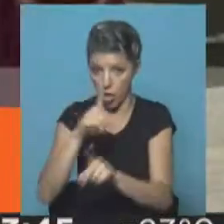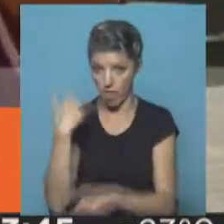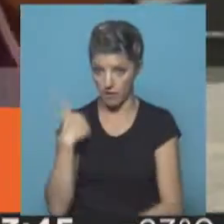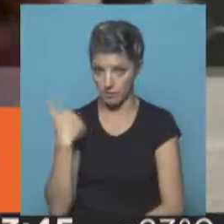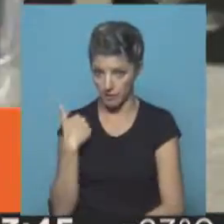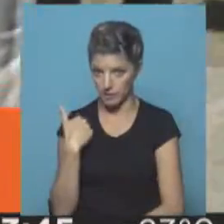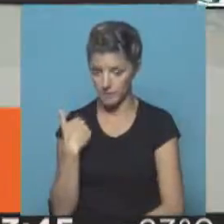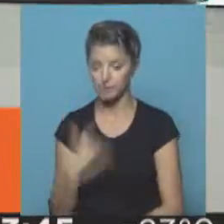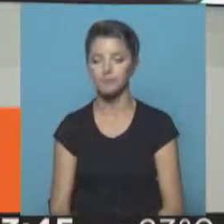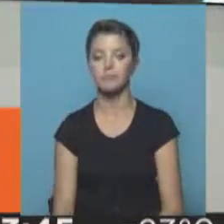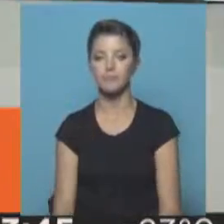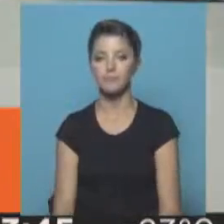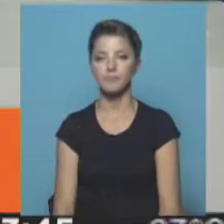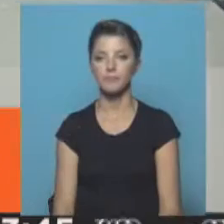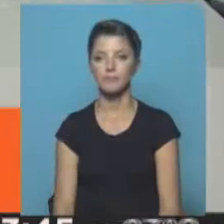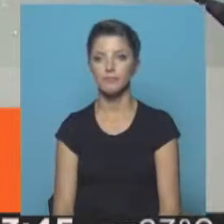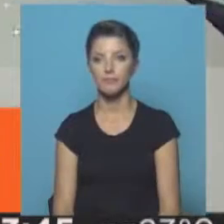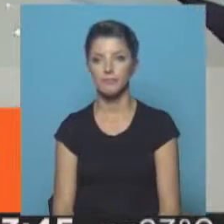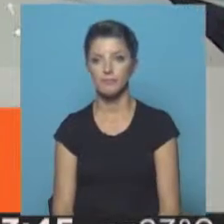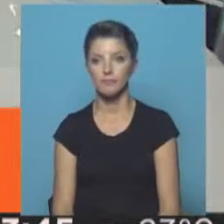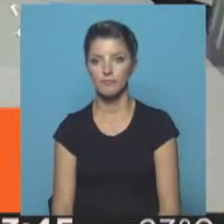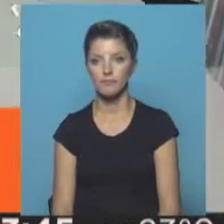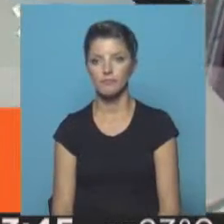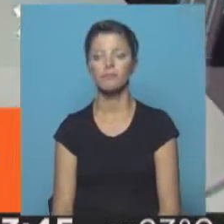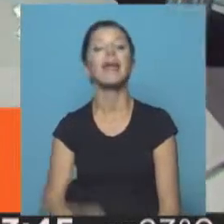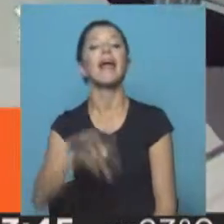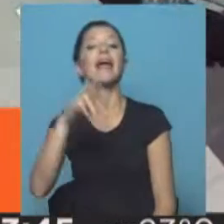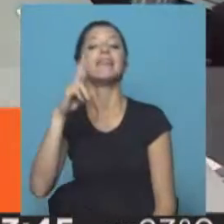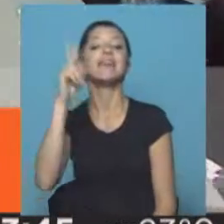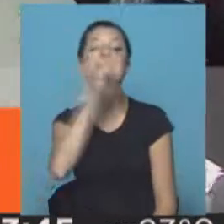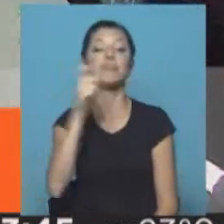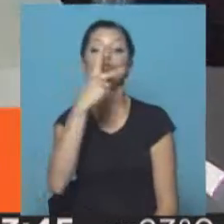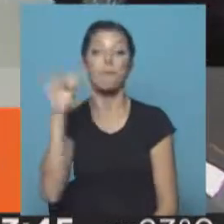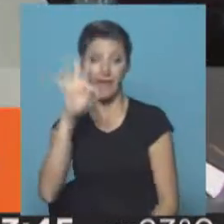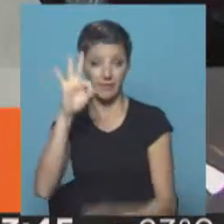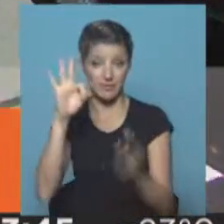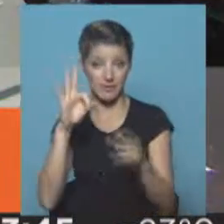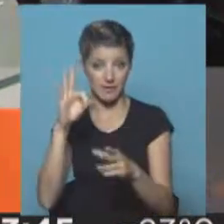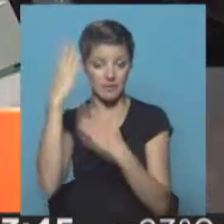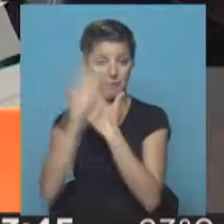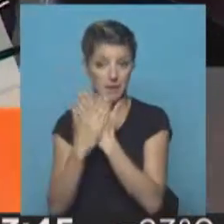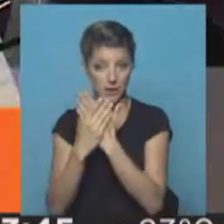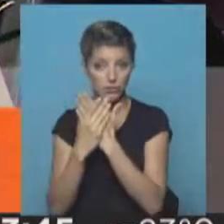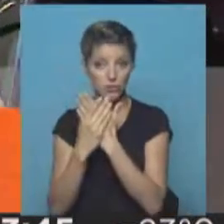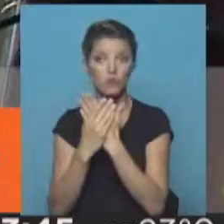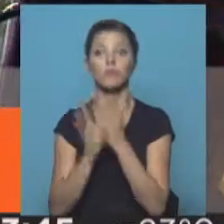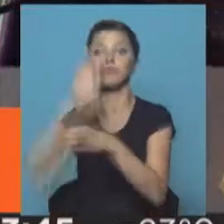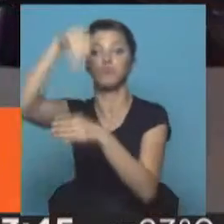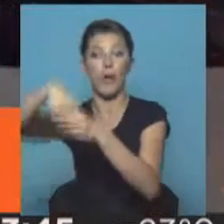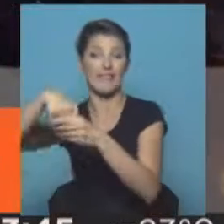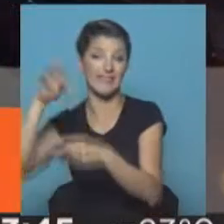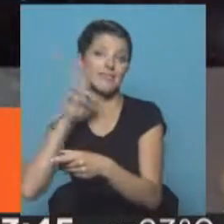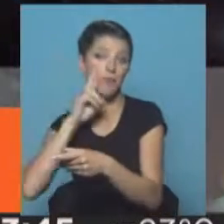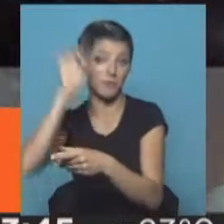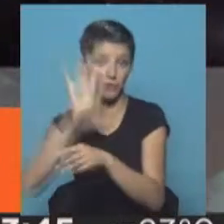Esto no es actual, es anterior, y no sé cuántos... 19 de los 120 ministros de Relaciones Exteriores están participando. Esto es un